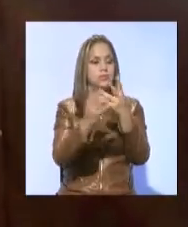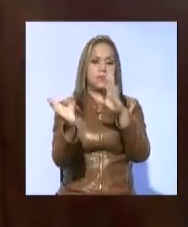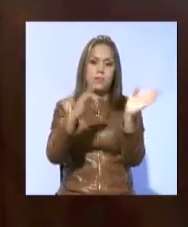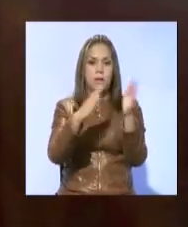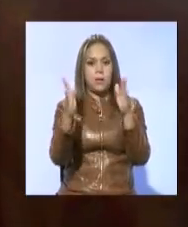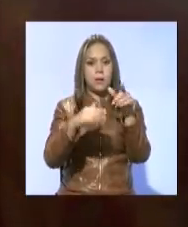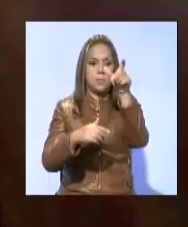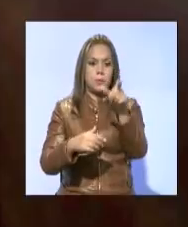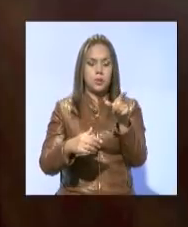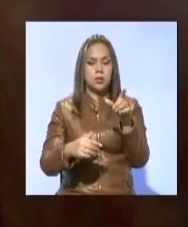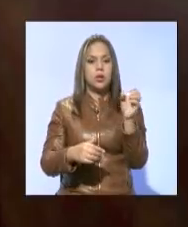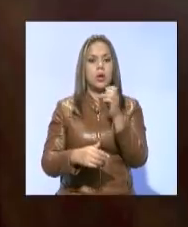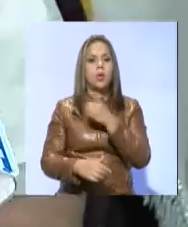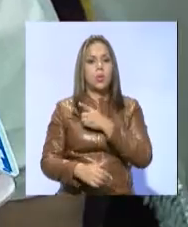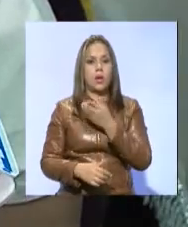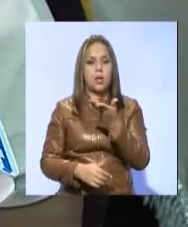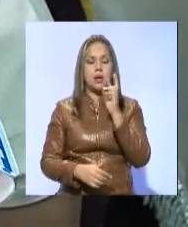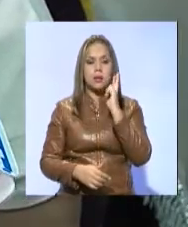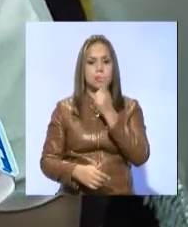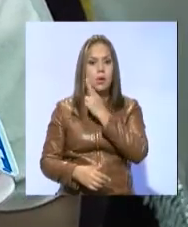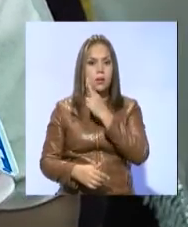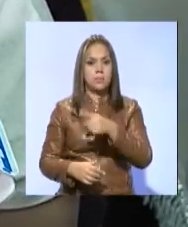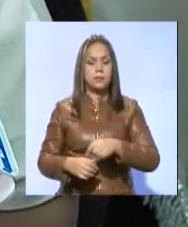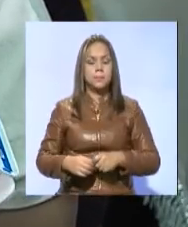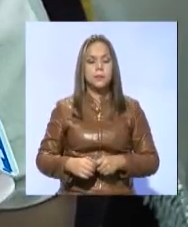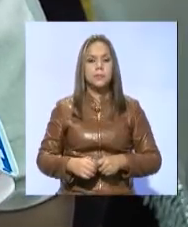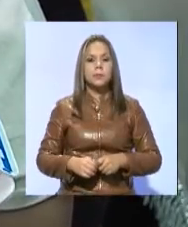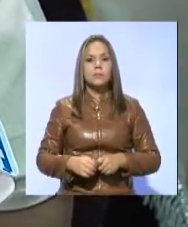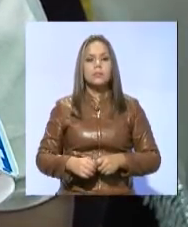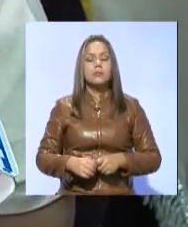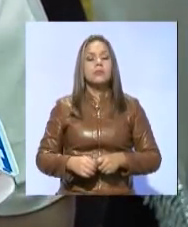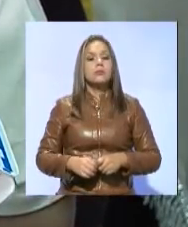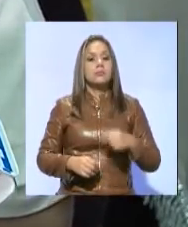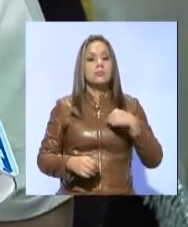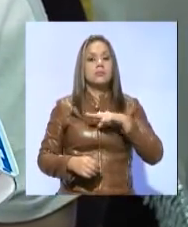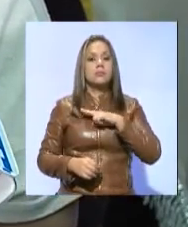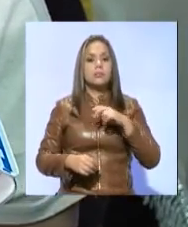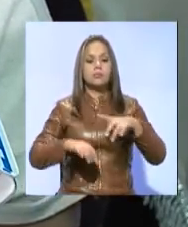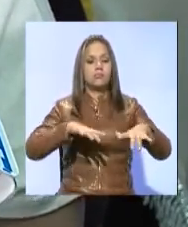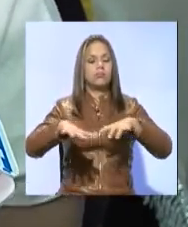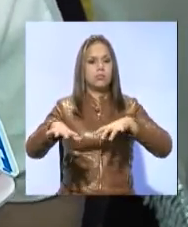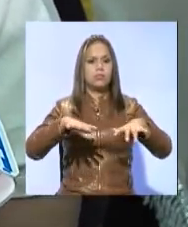la persona natural y jurídica. Las medidas reales